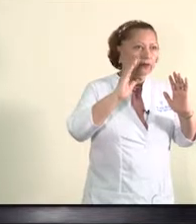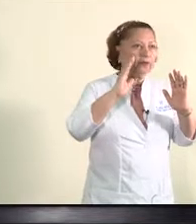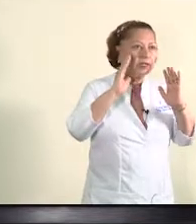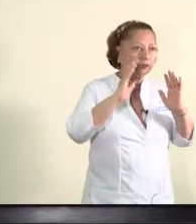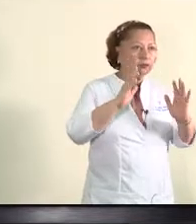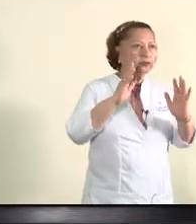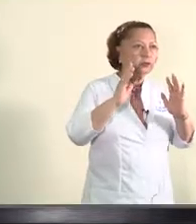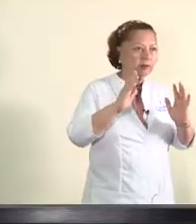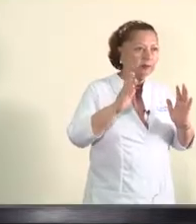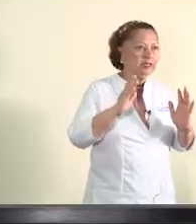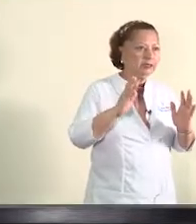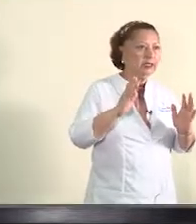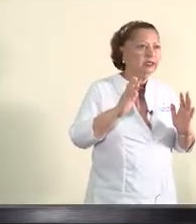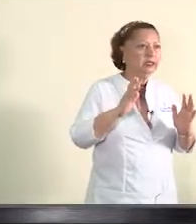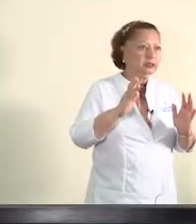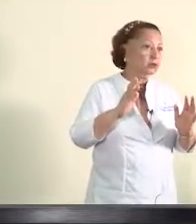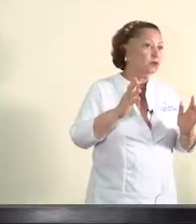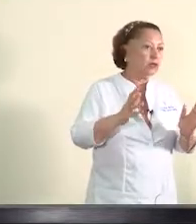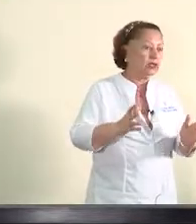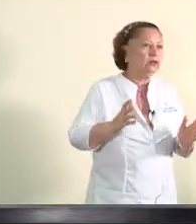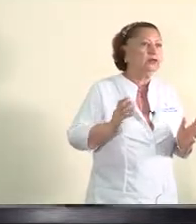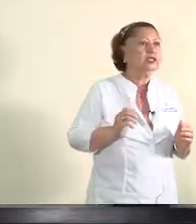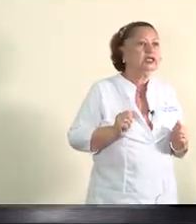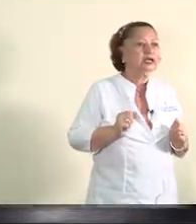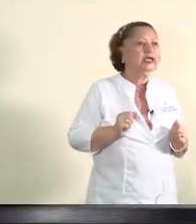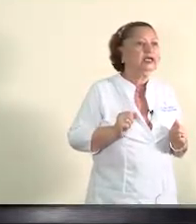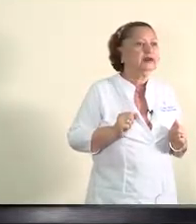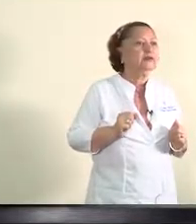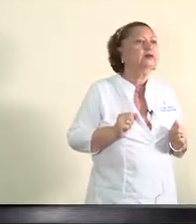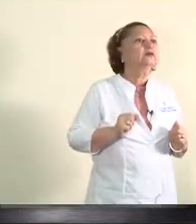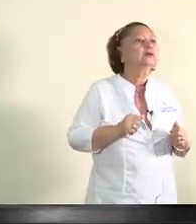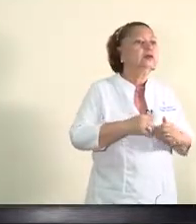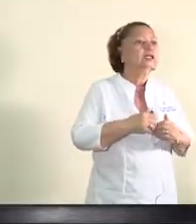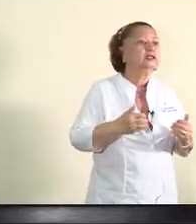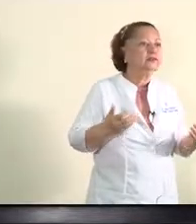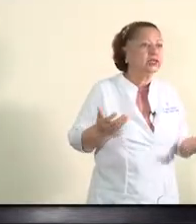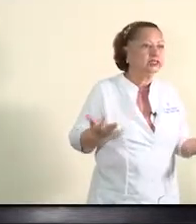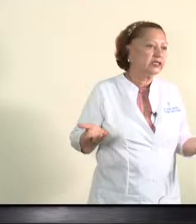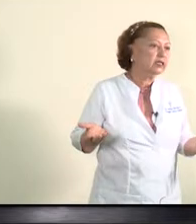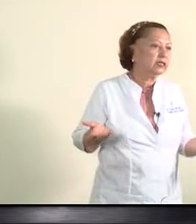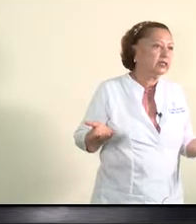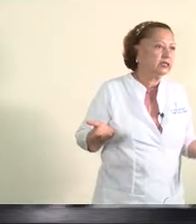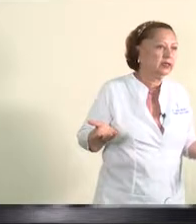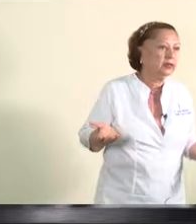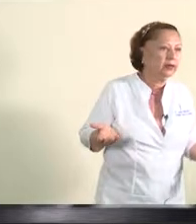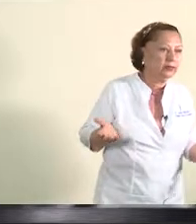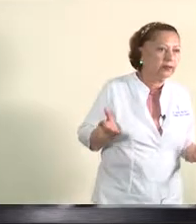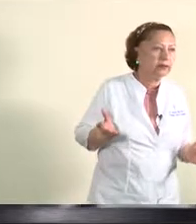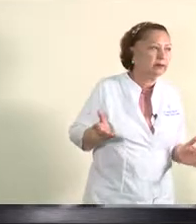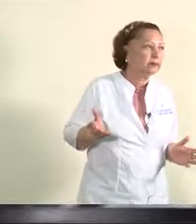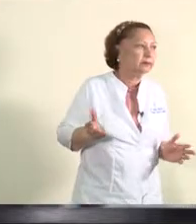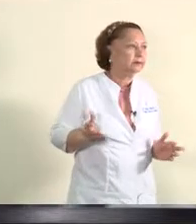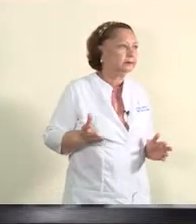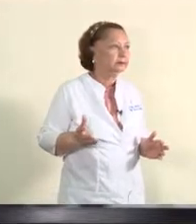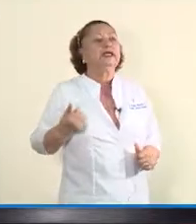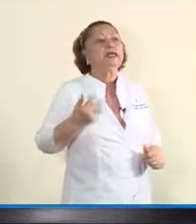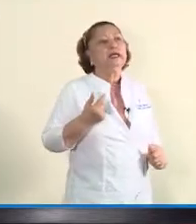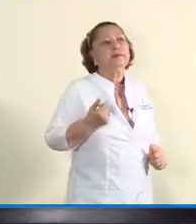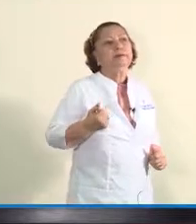adelante, formándonos nuevamente como la comunidad que éramos con las diferencias que tenemos